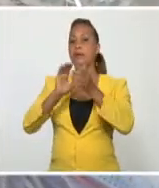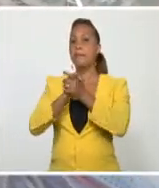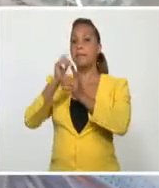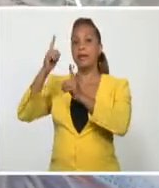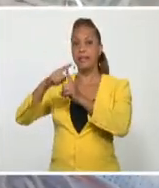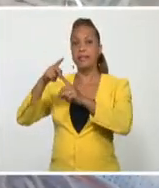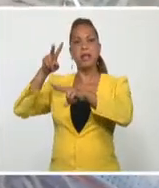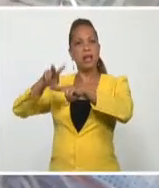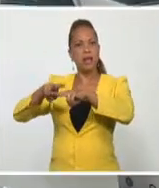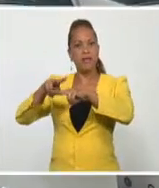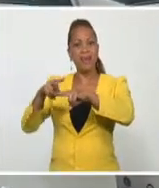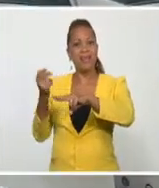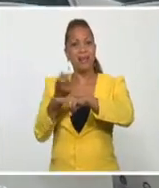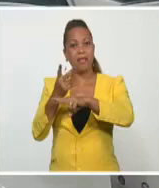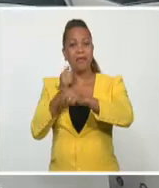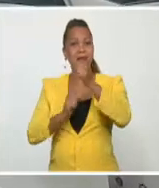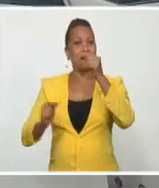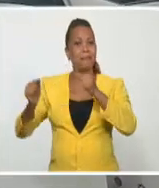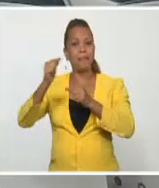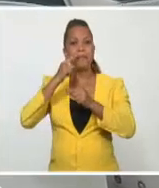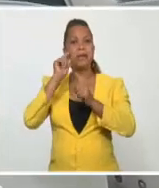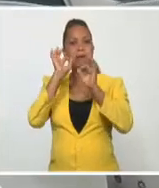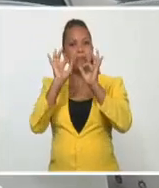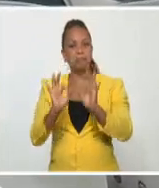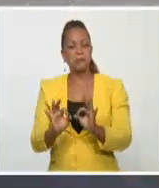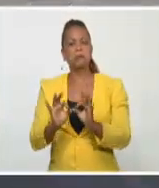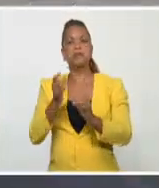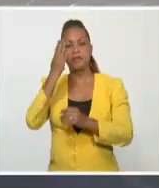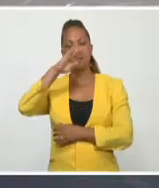capital constituyen las primeras de su tipo en Cuba.